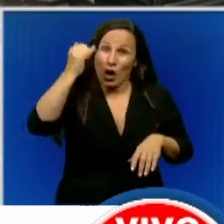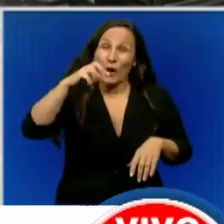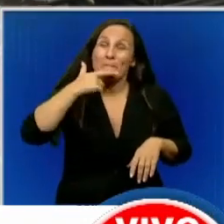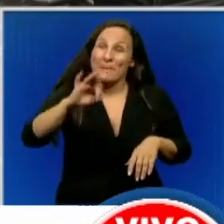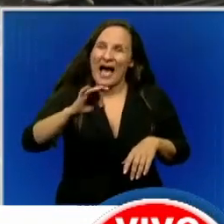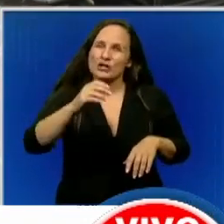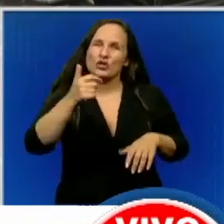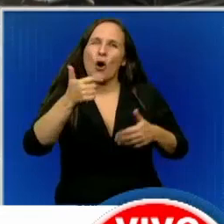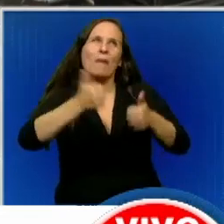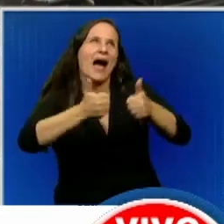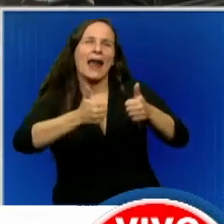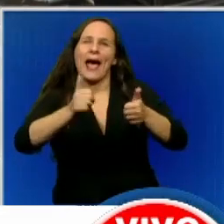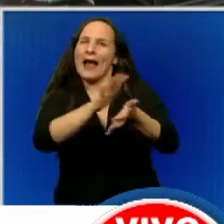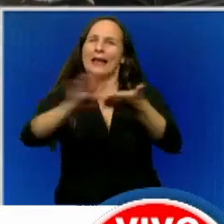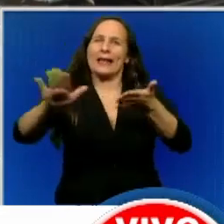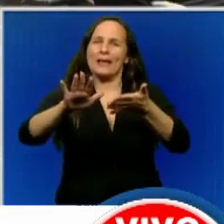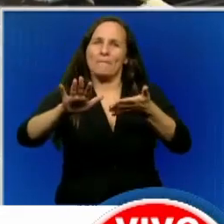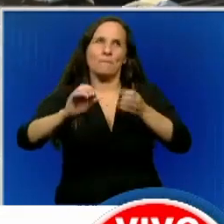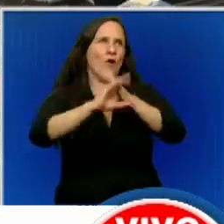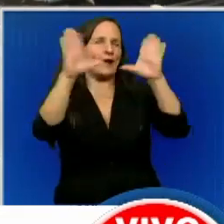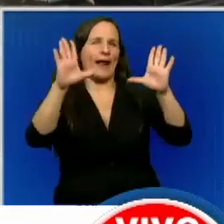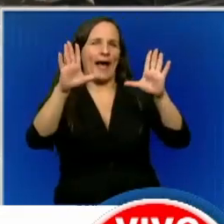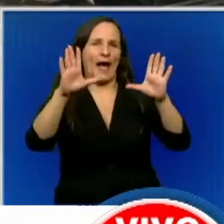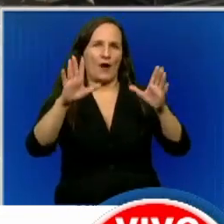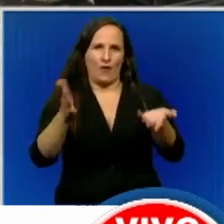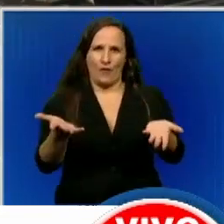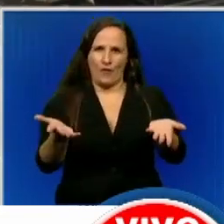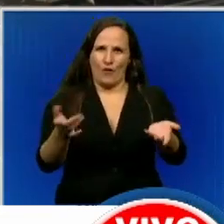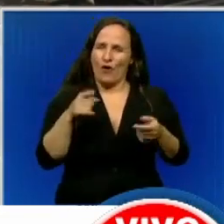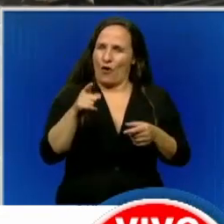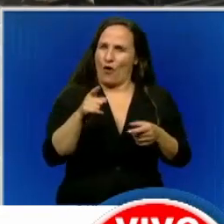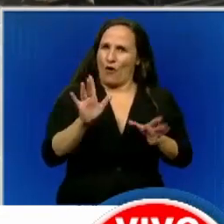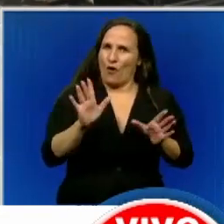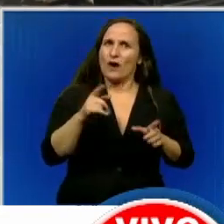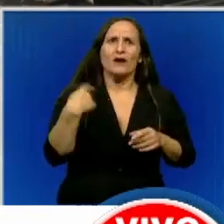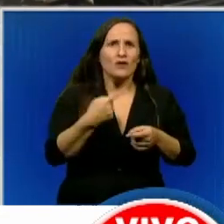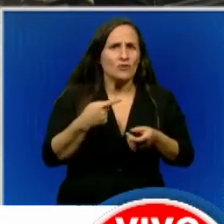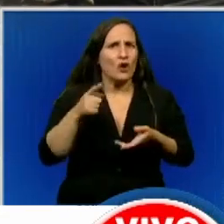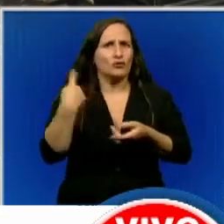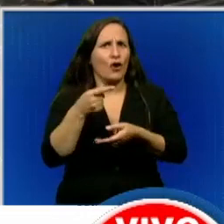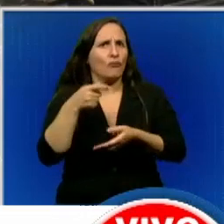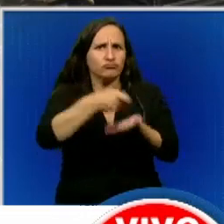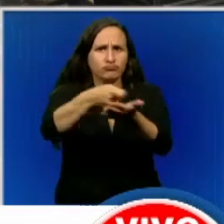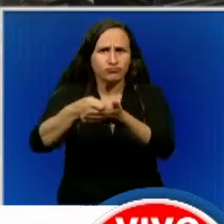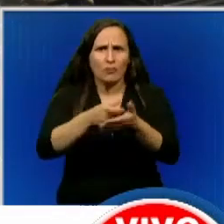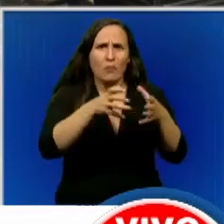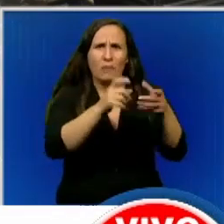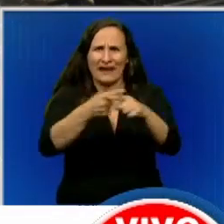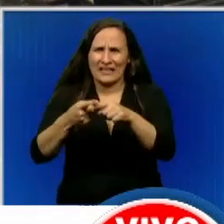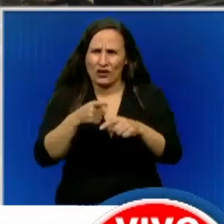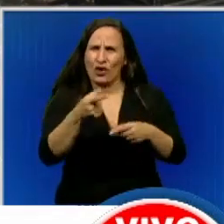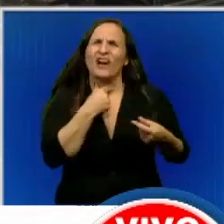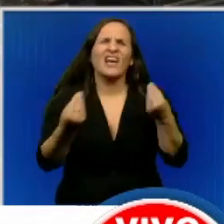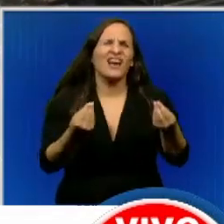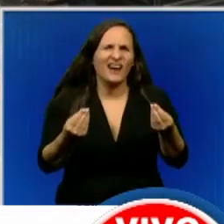regulado los conflictos, no hemos regulado los delitos electorales de las internas partidarias y financiamos los partidos. ¿Qué queremos? ¿Cajas de cartón o